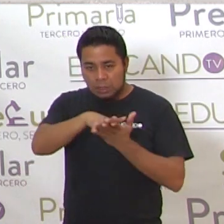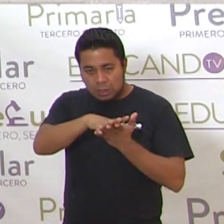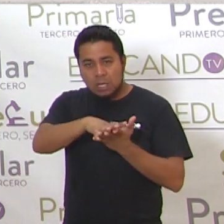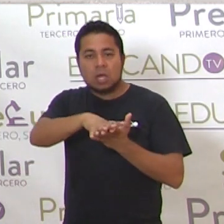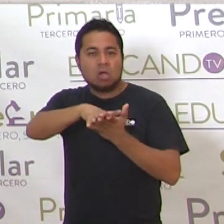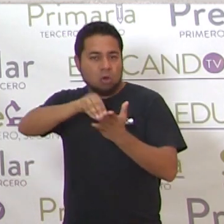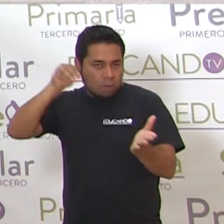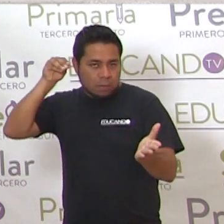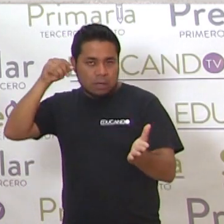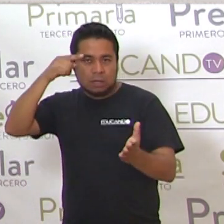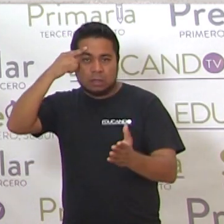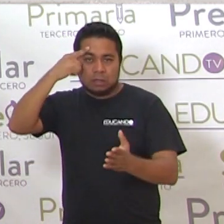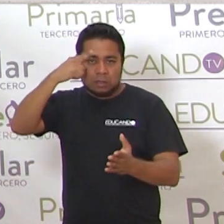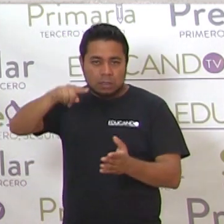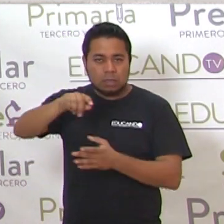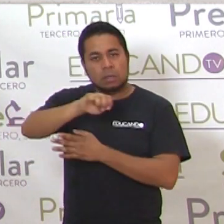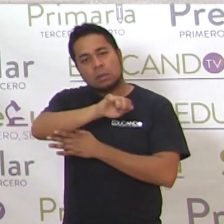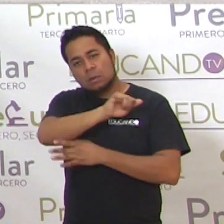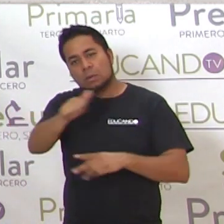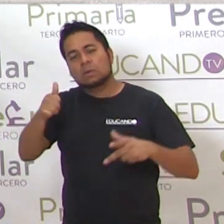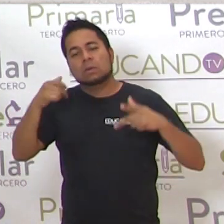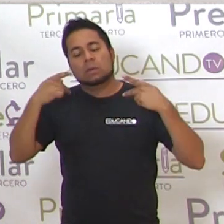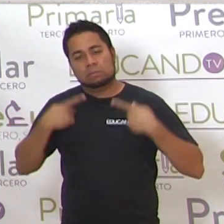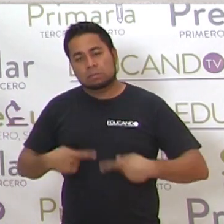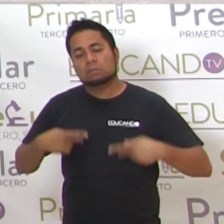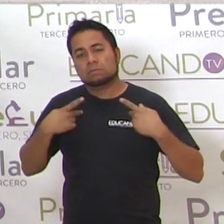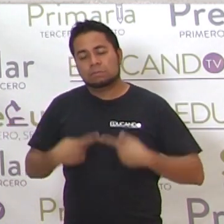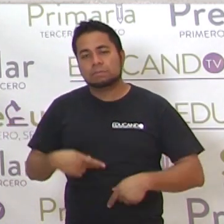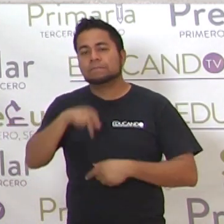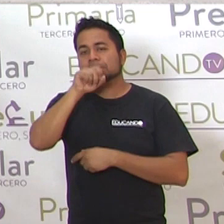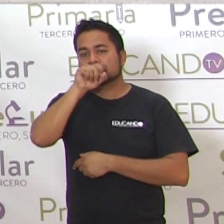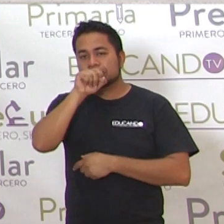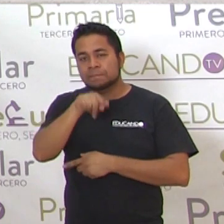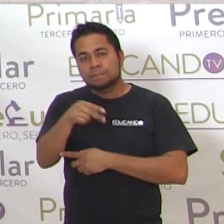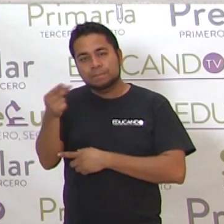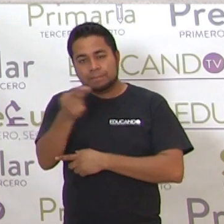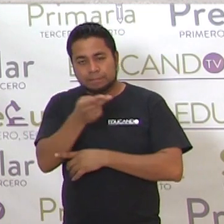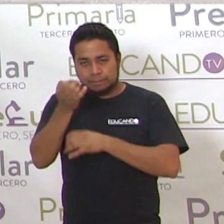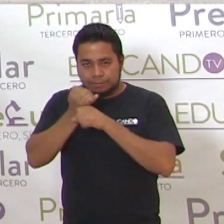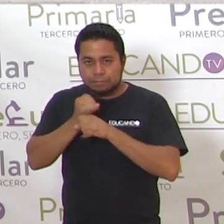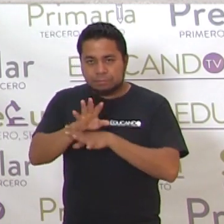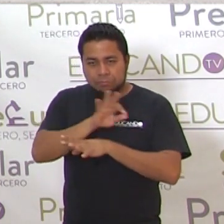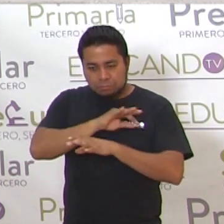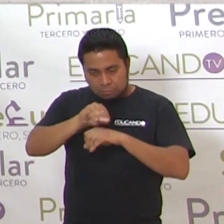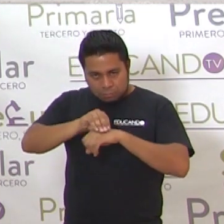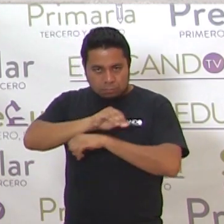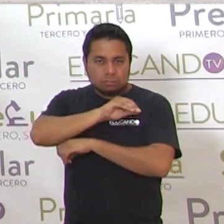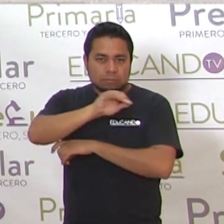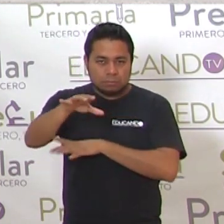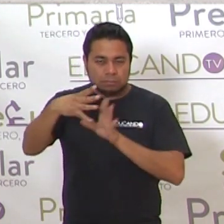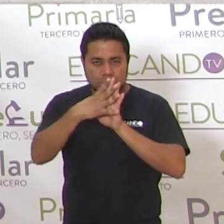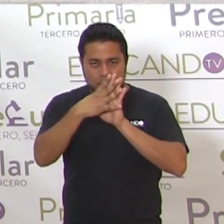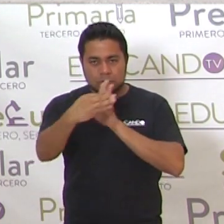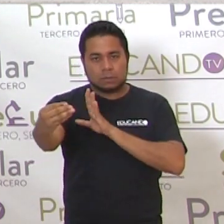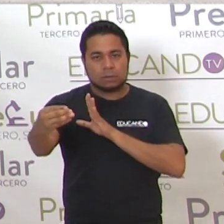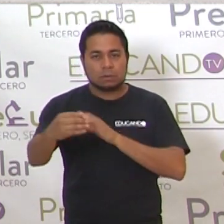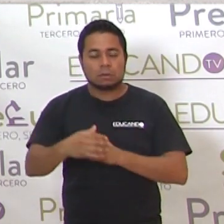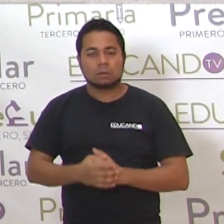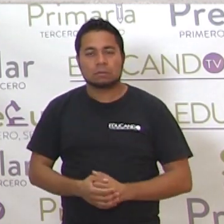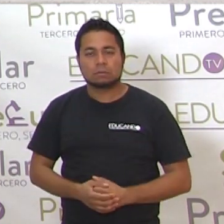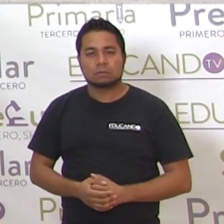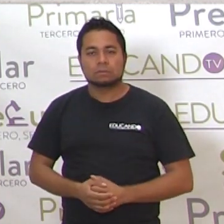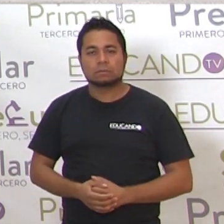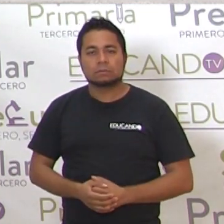carbón para una otra persona que también necesite la información y por último tenemos